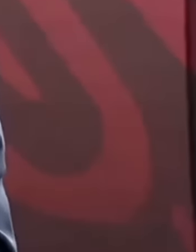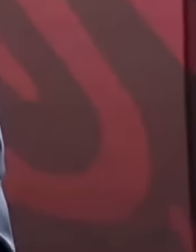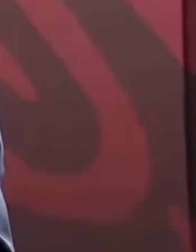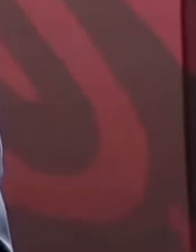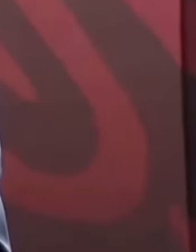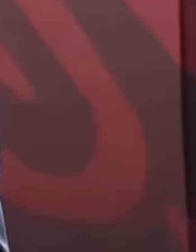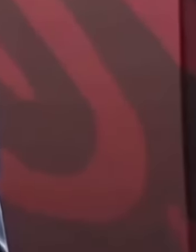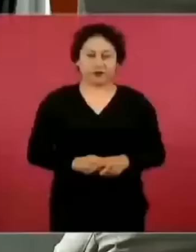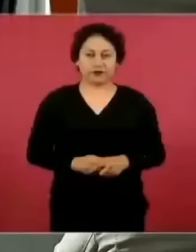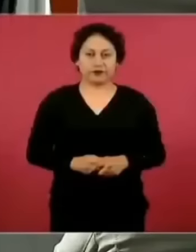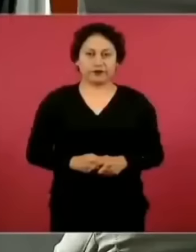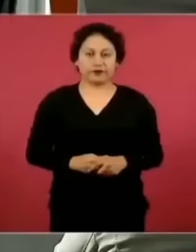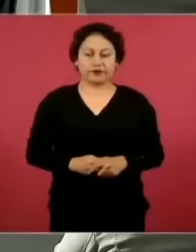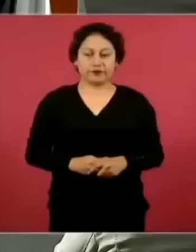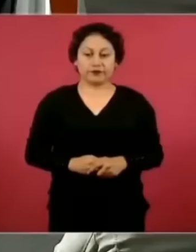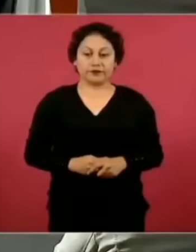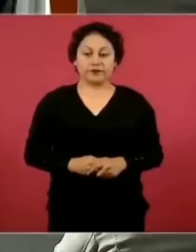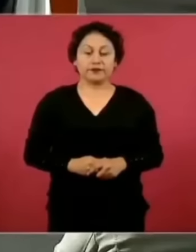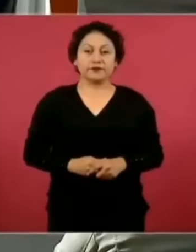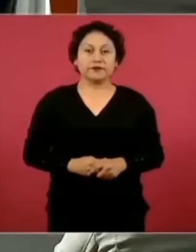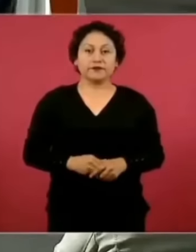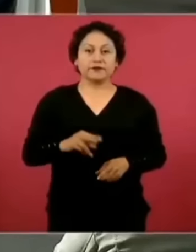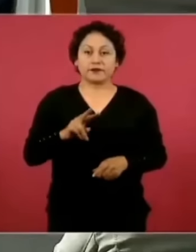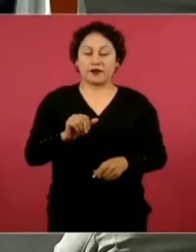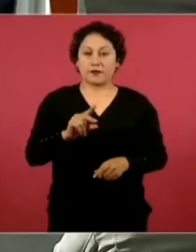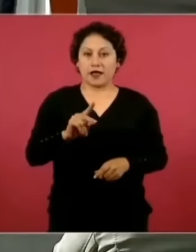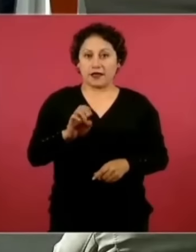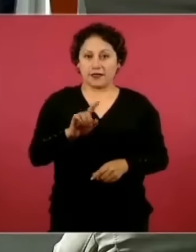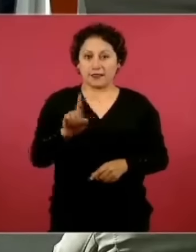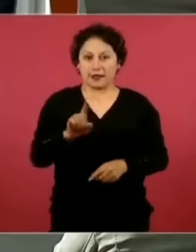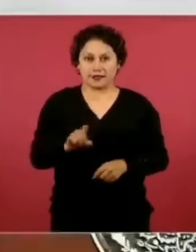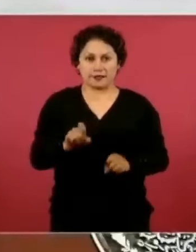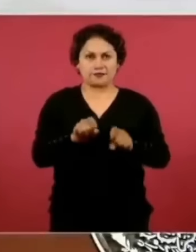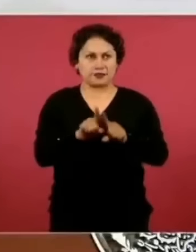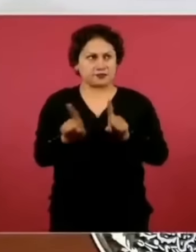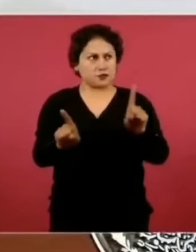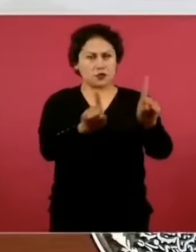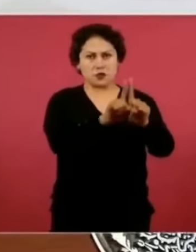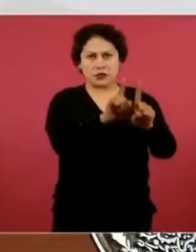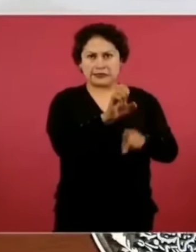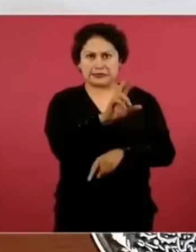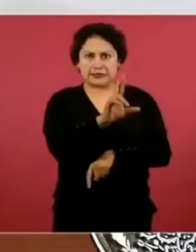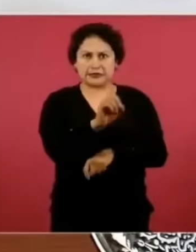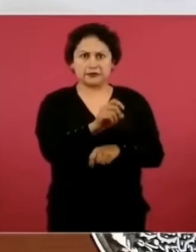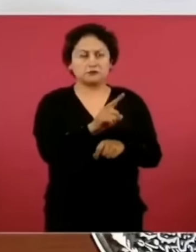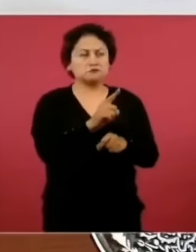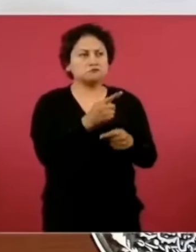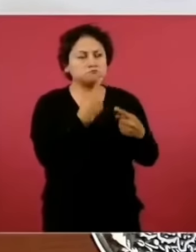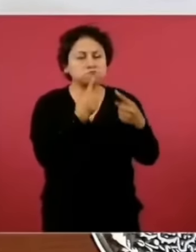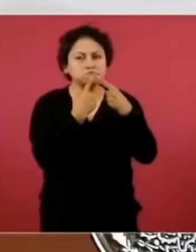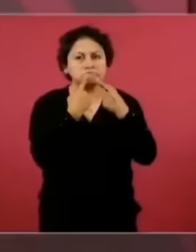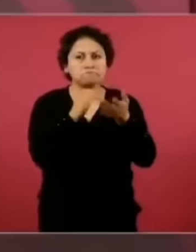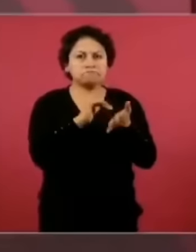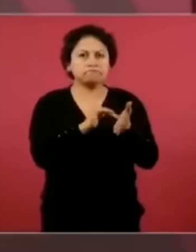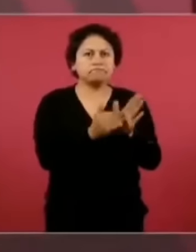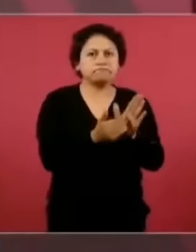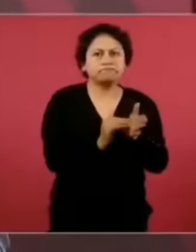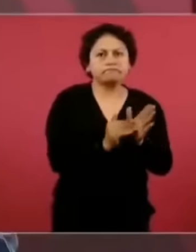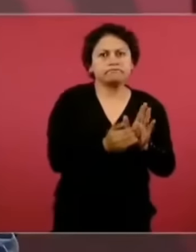Guillermo Valdés, se puso de acuerdo con Ciro y empezaron a inflar